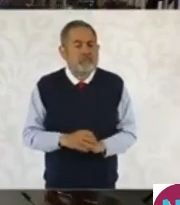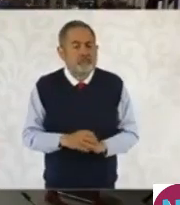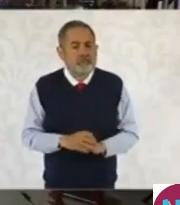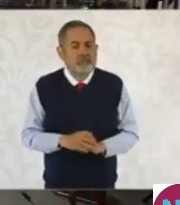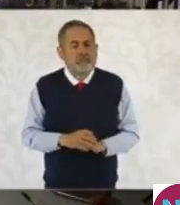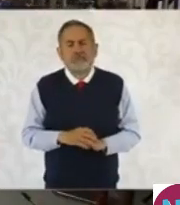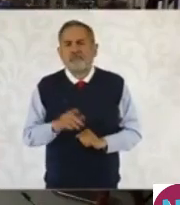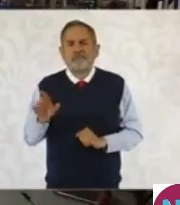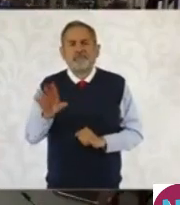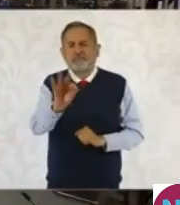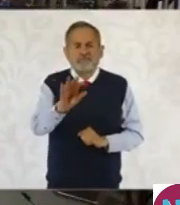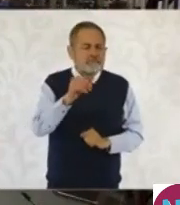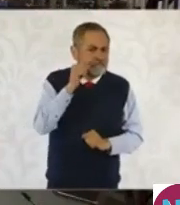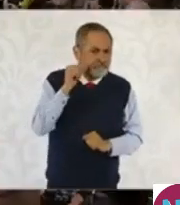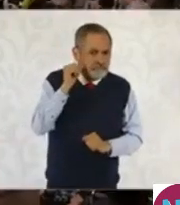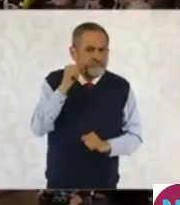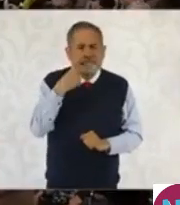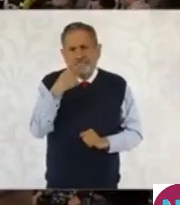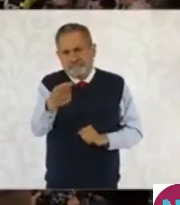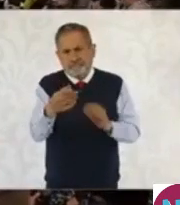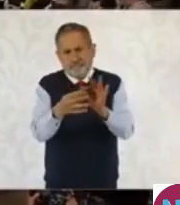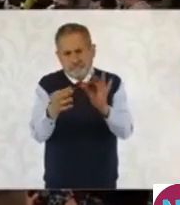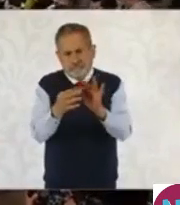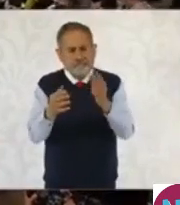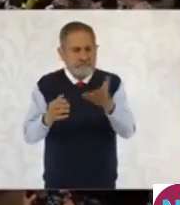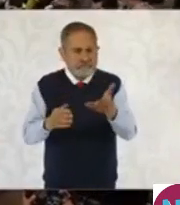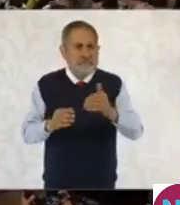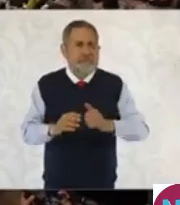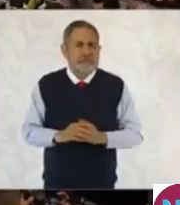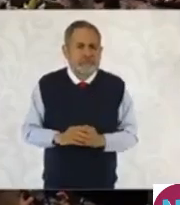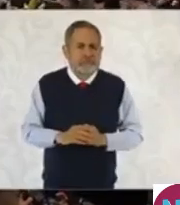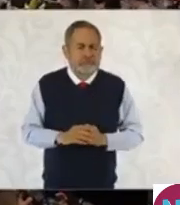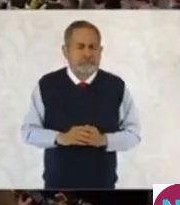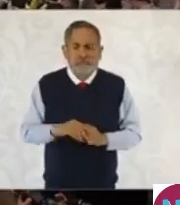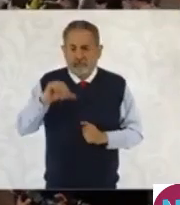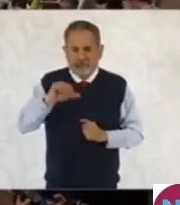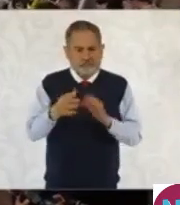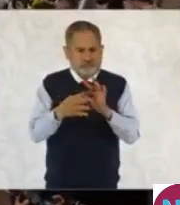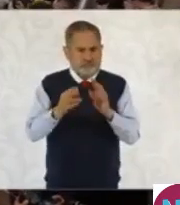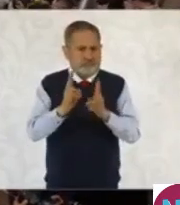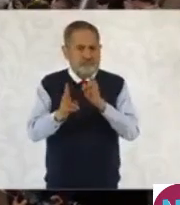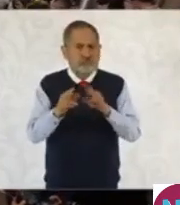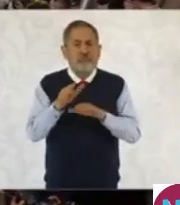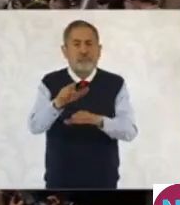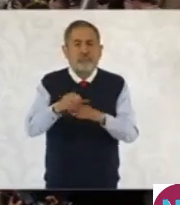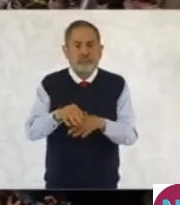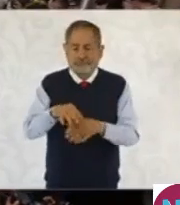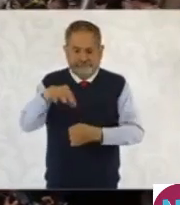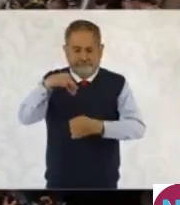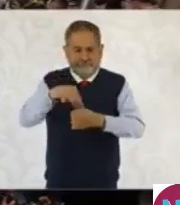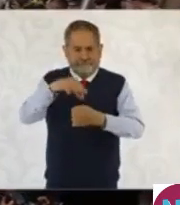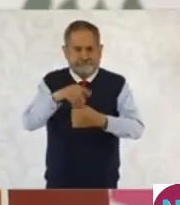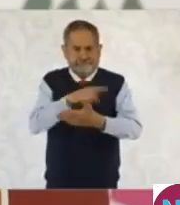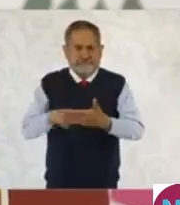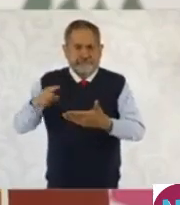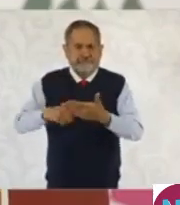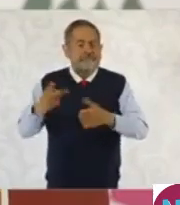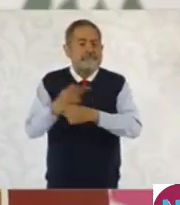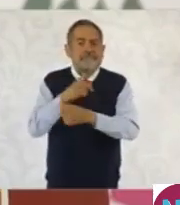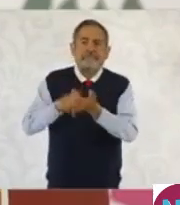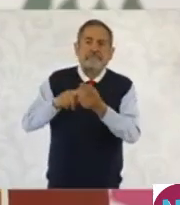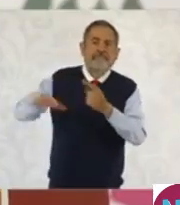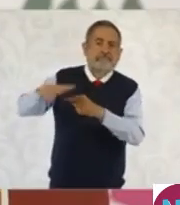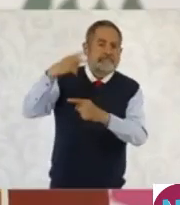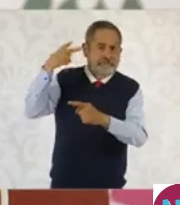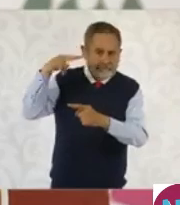les comenté ayer que íbamos a comentar sobre los resultados de la elección en Veracruz